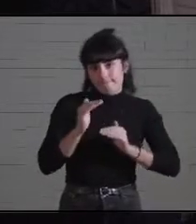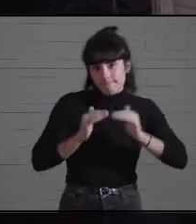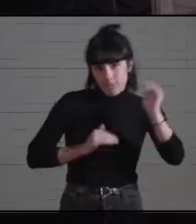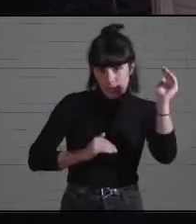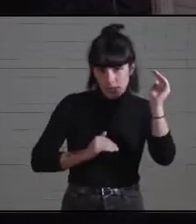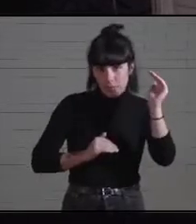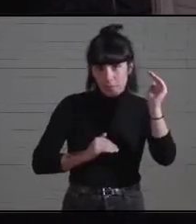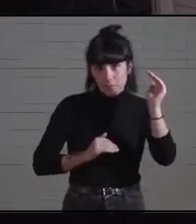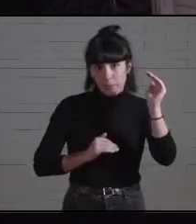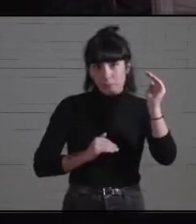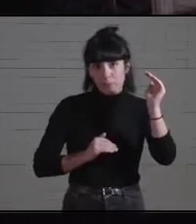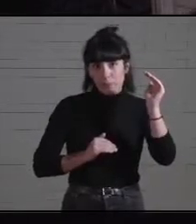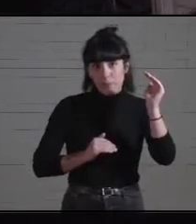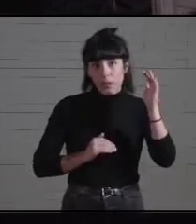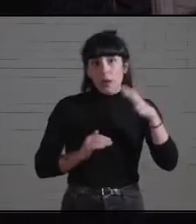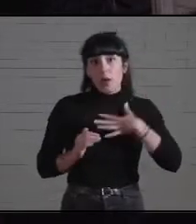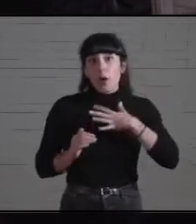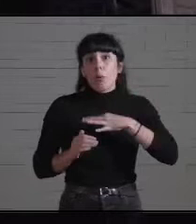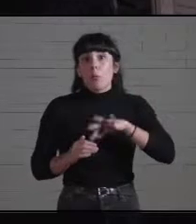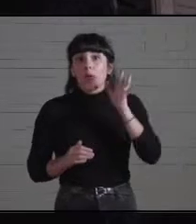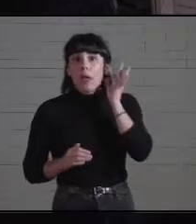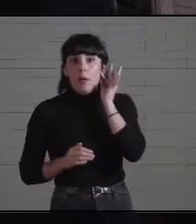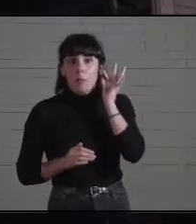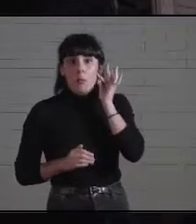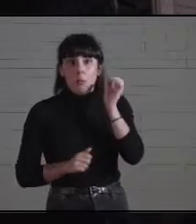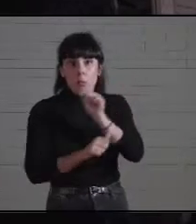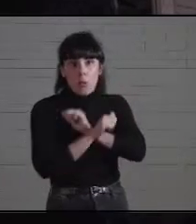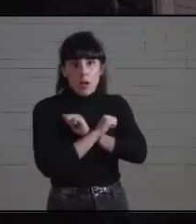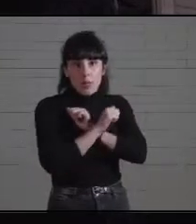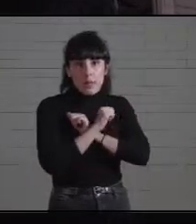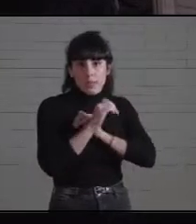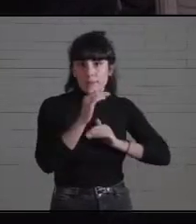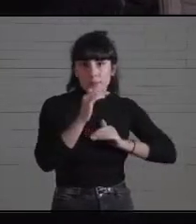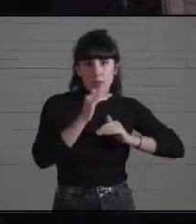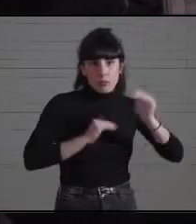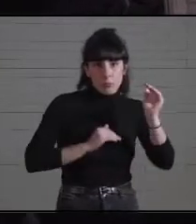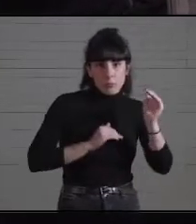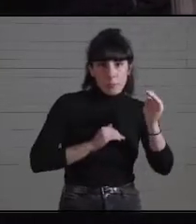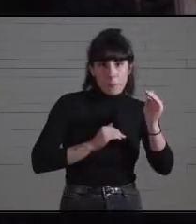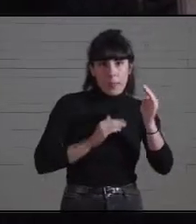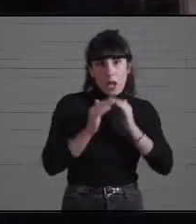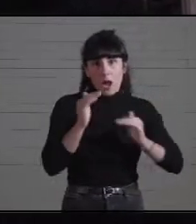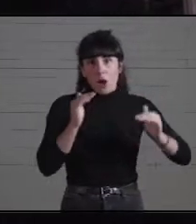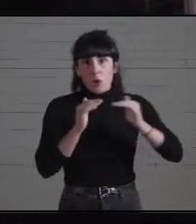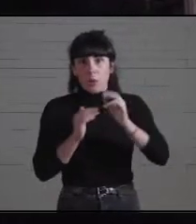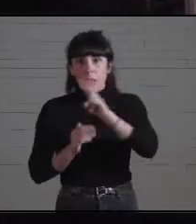incluso las mujeres, las tasas de desempleo del 2021 comparada con